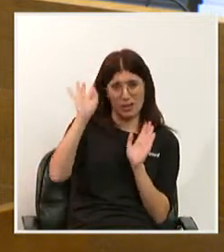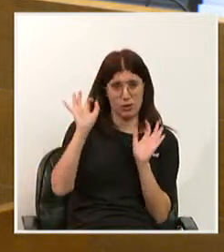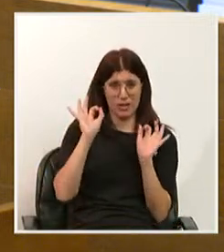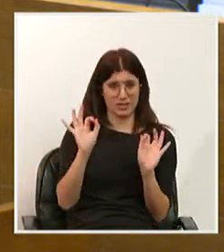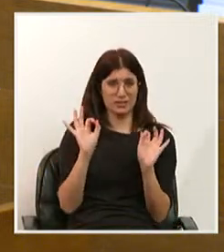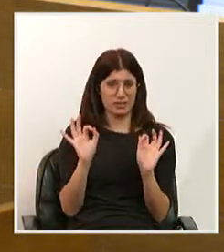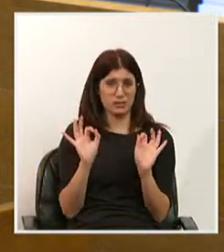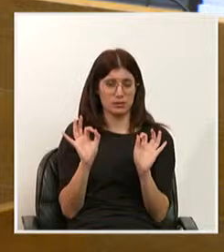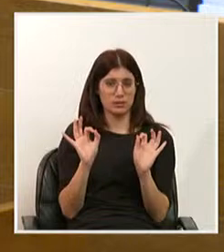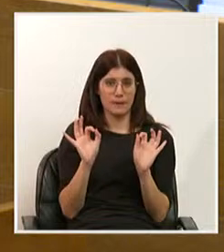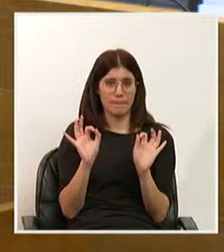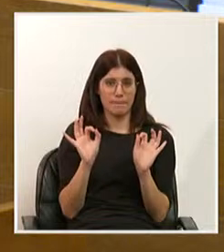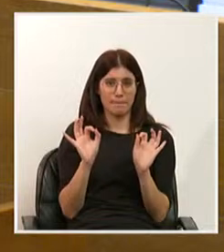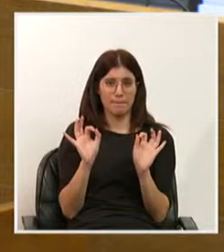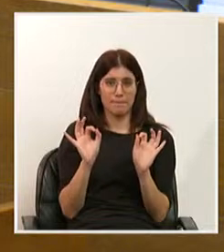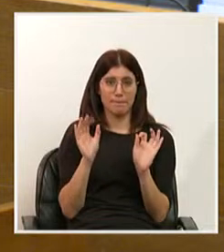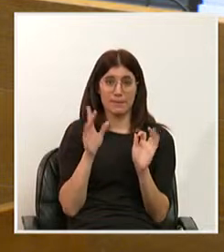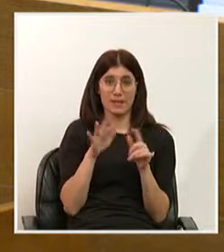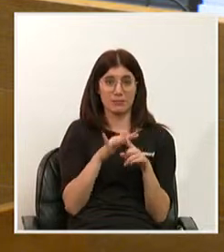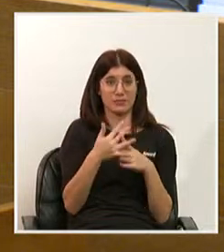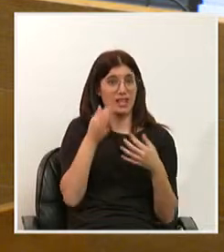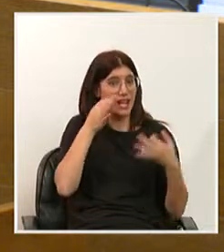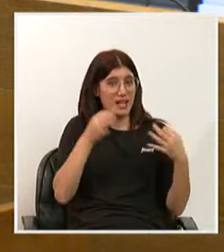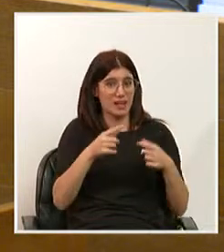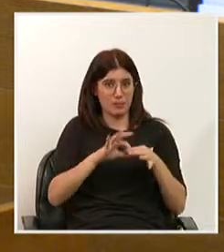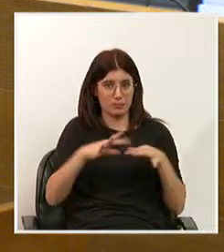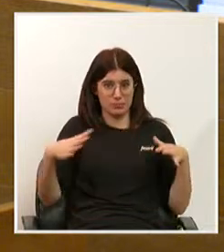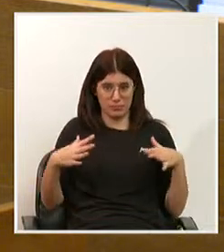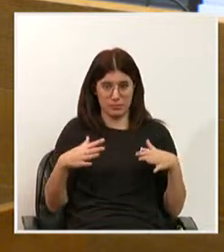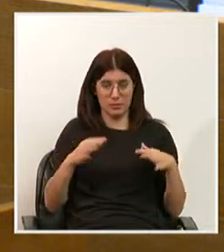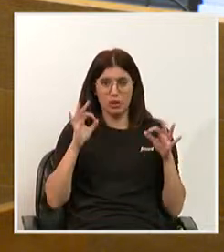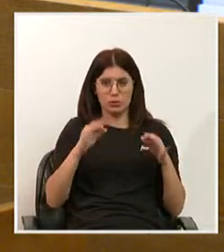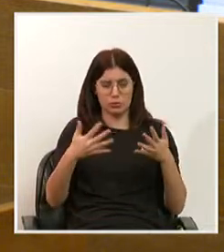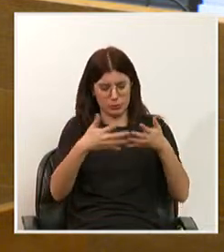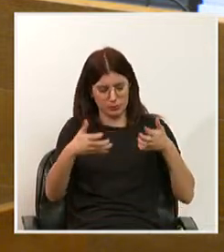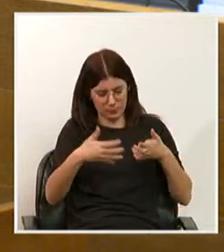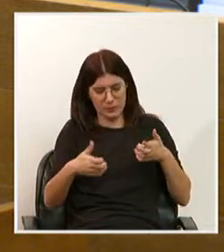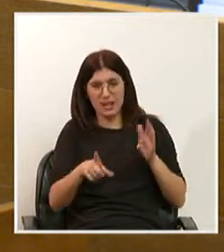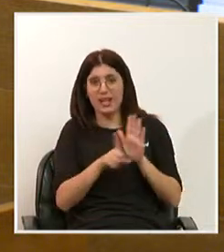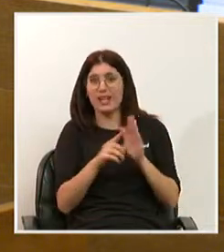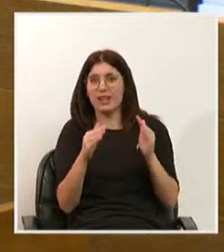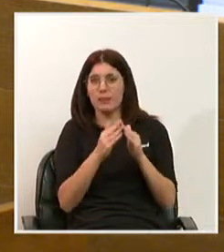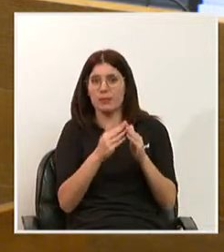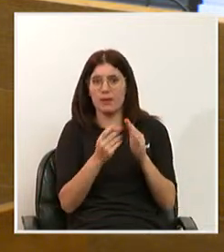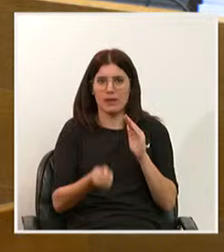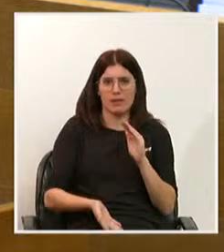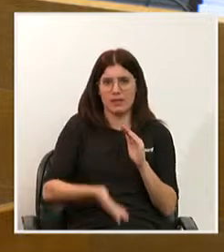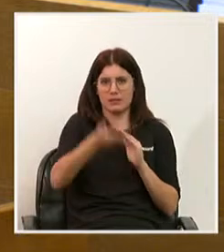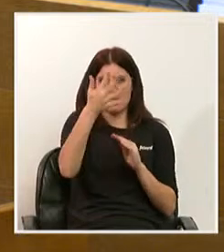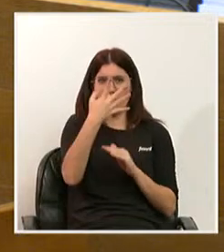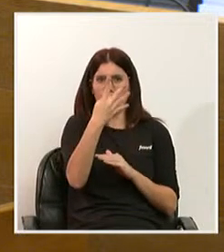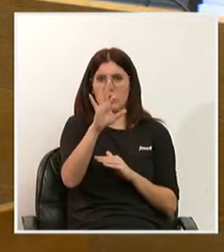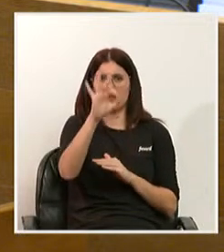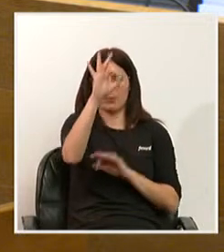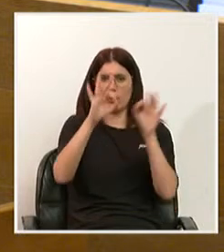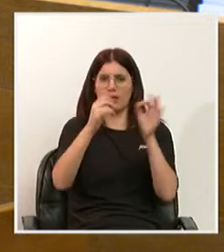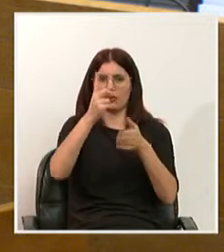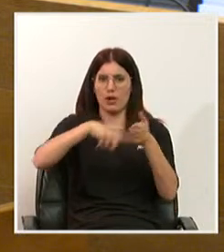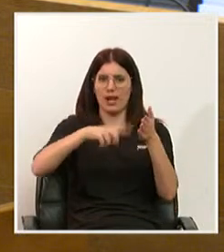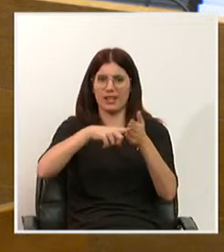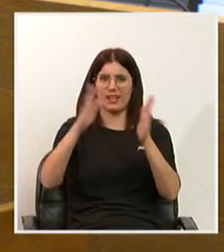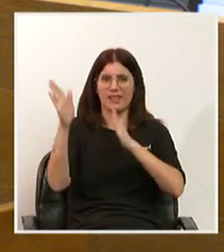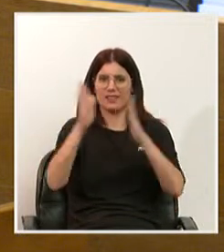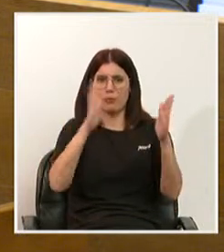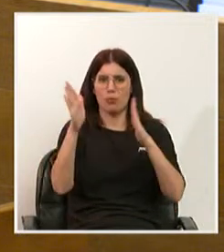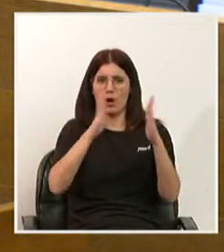ver con el con con la realidad mire nada más aplicar su ley de vivienda dispara un 40% el alquiler de temporada